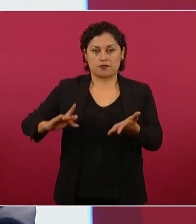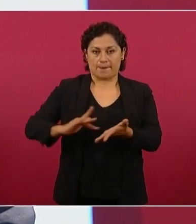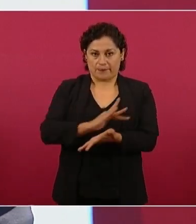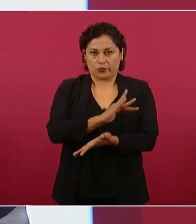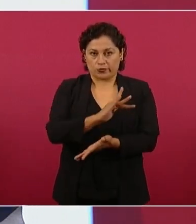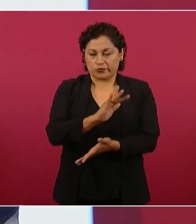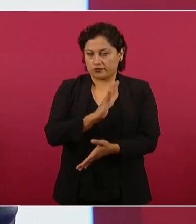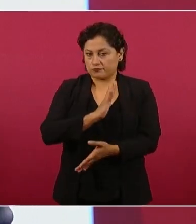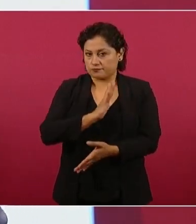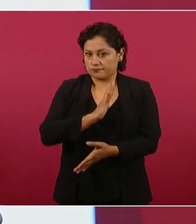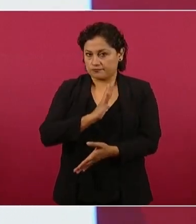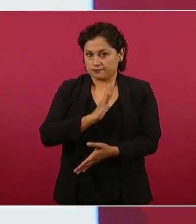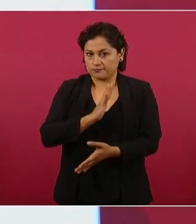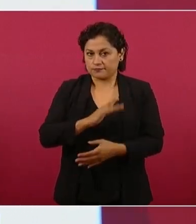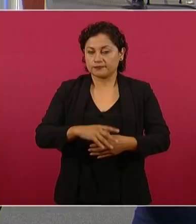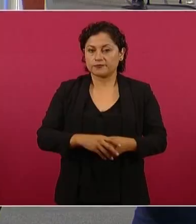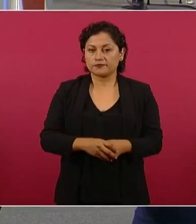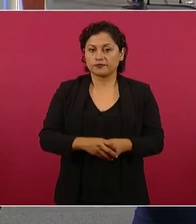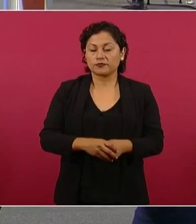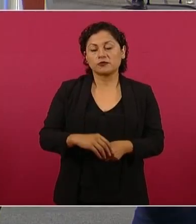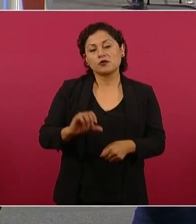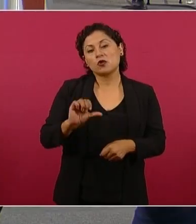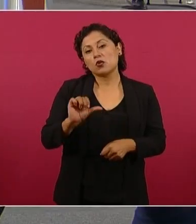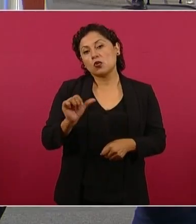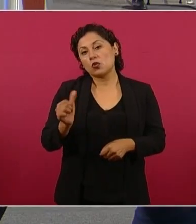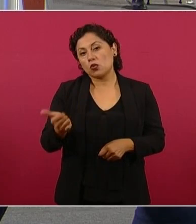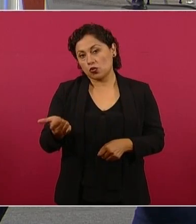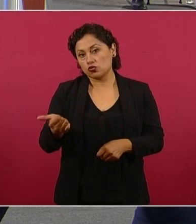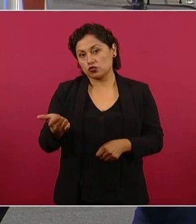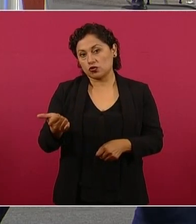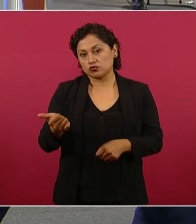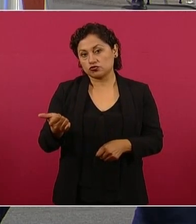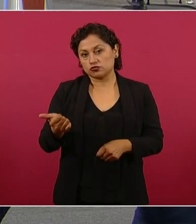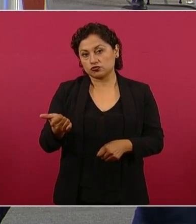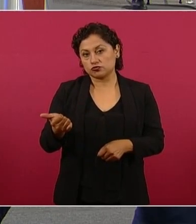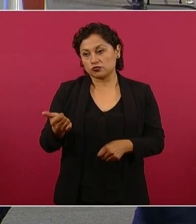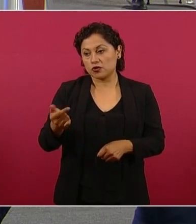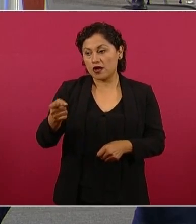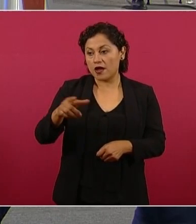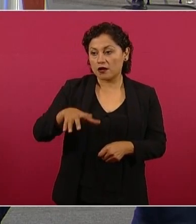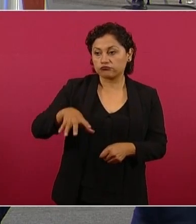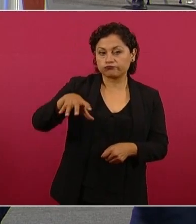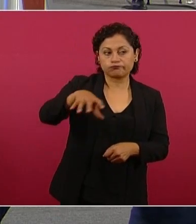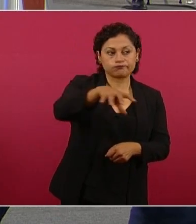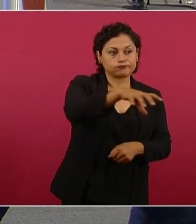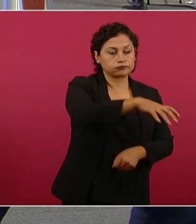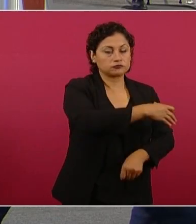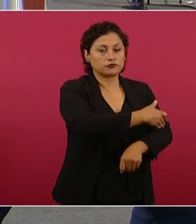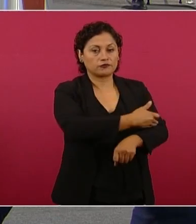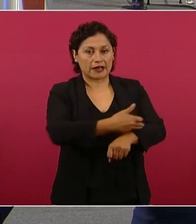y como 5 que también reciben